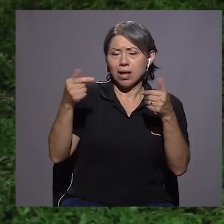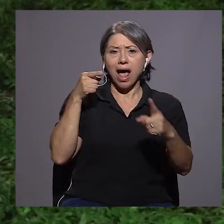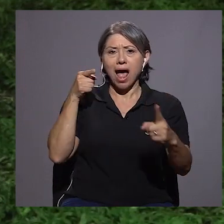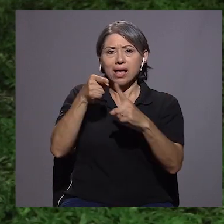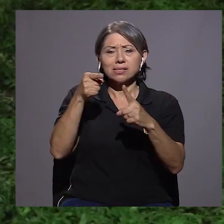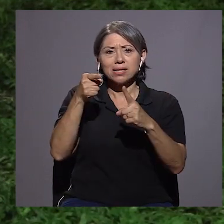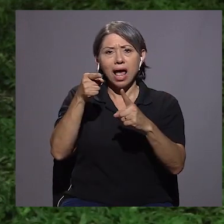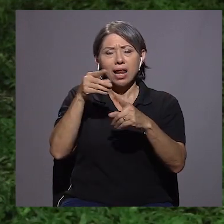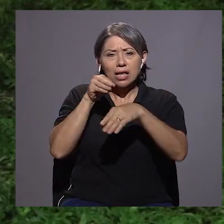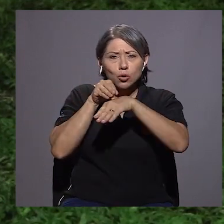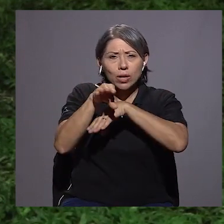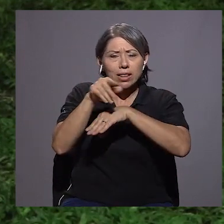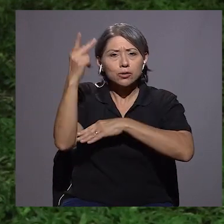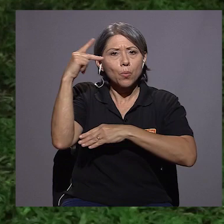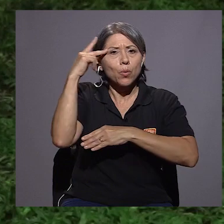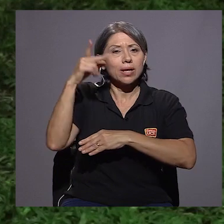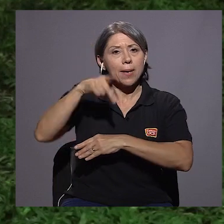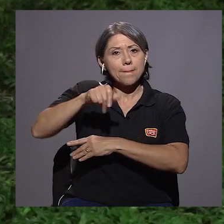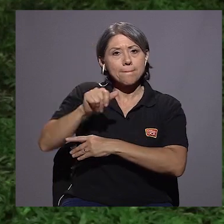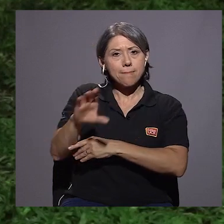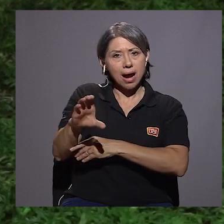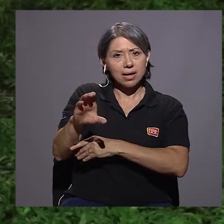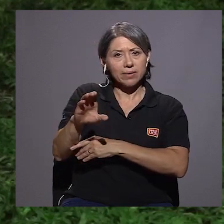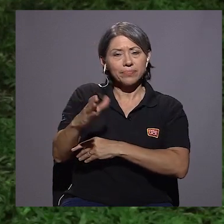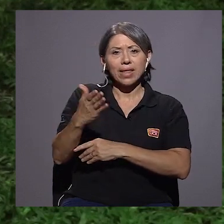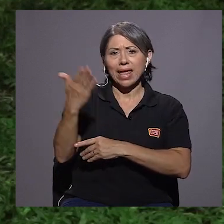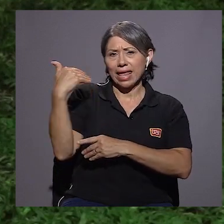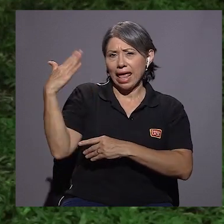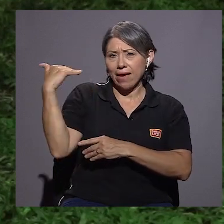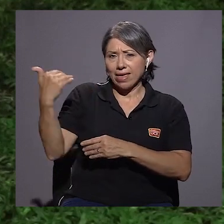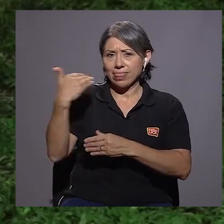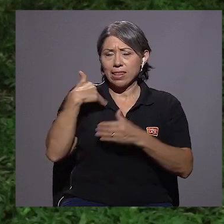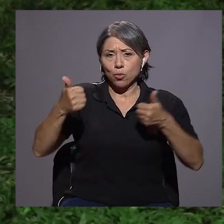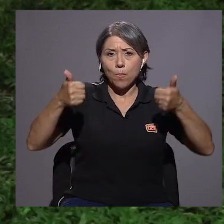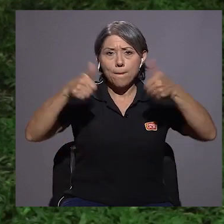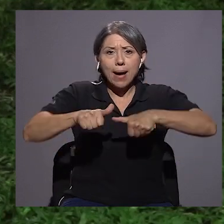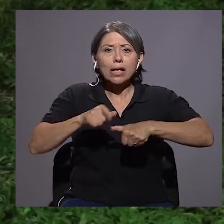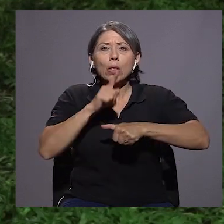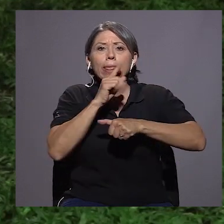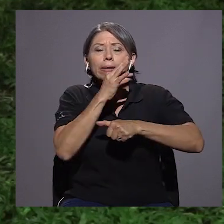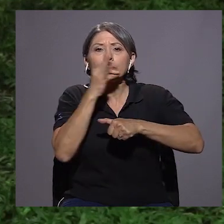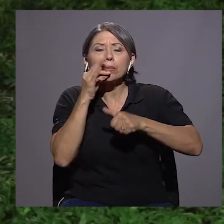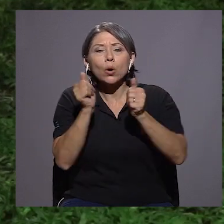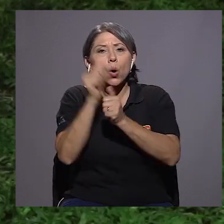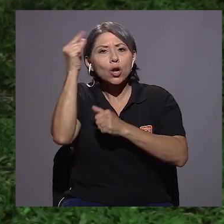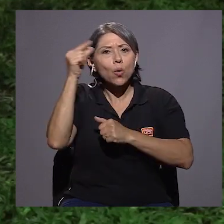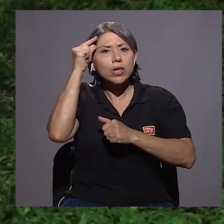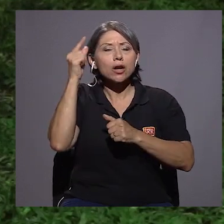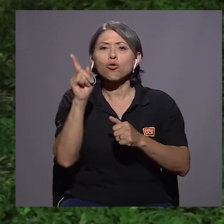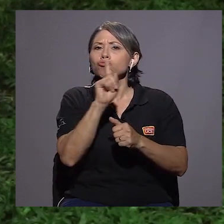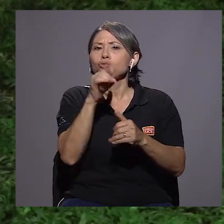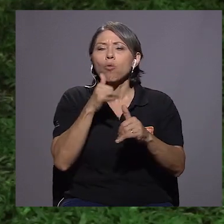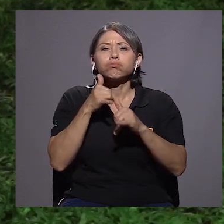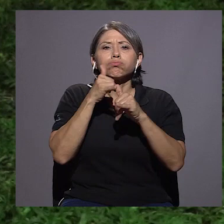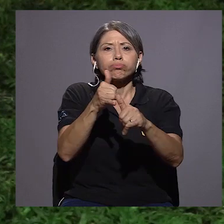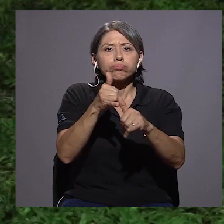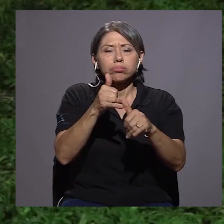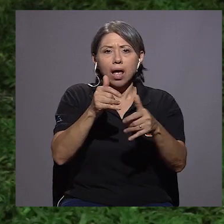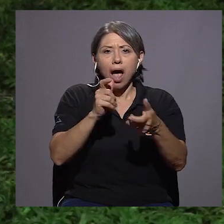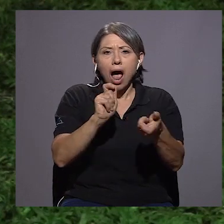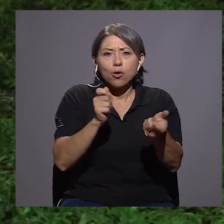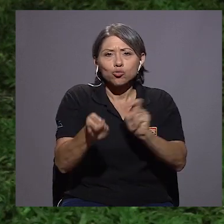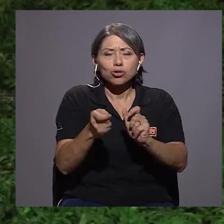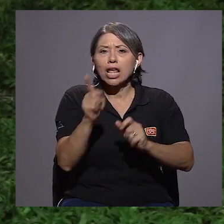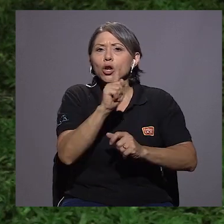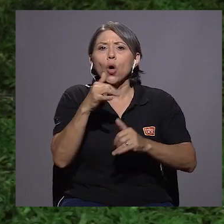orientaciones políticas del PAC, que básicamente habían mantenido un pacto de silencio con el gobierno de no denunciar el